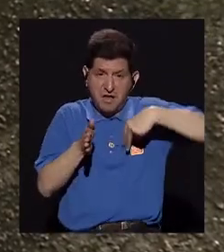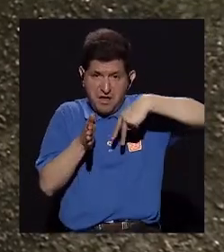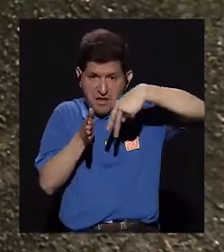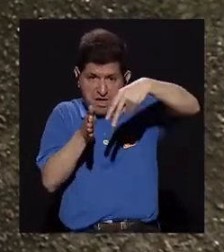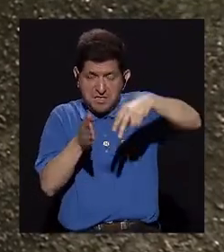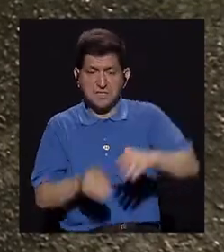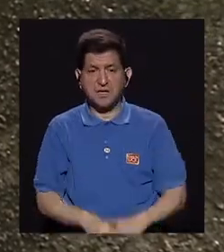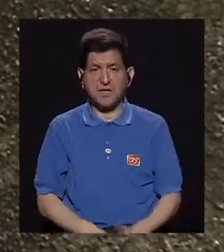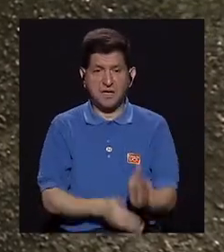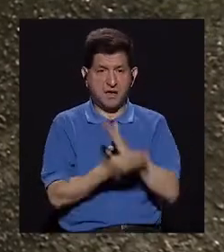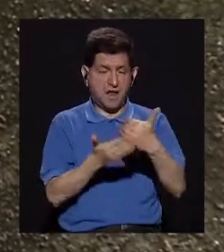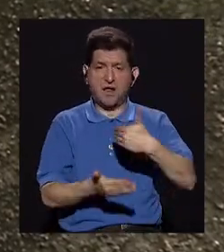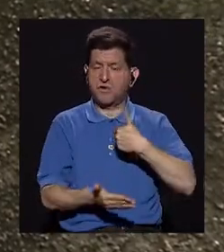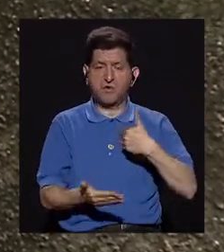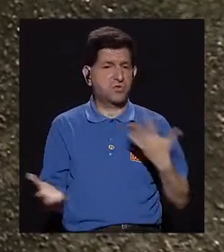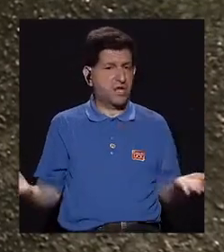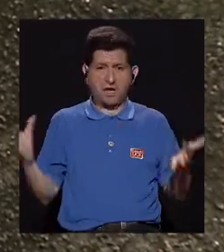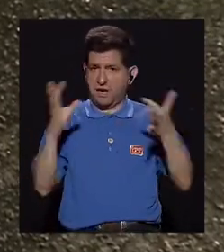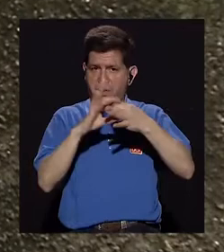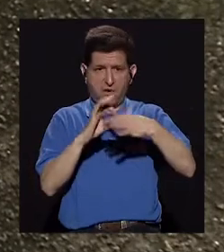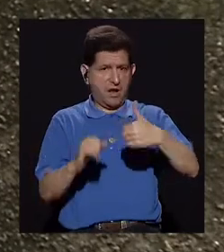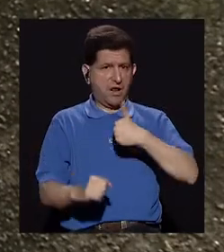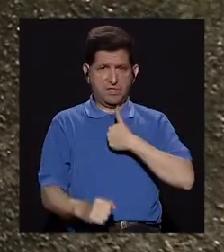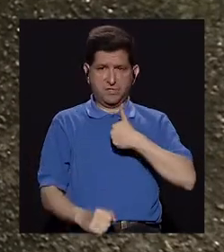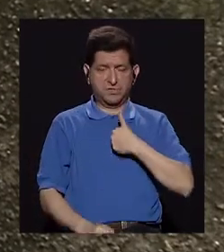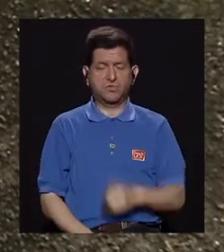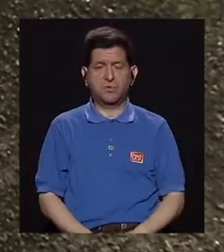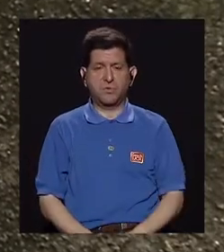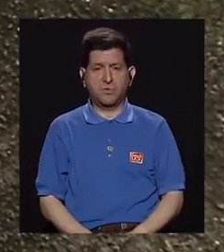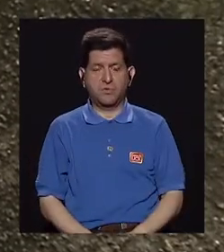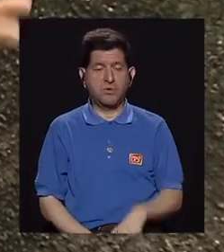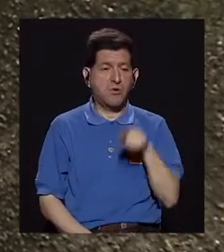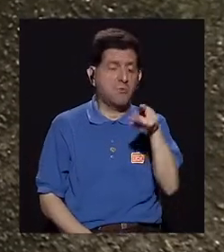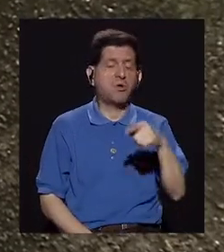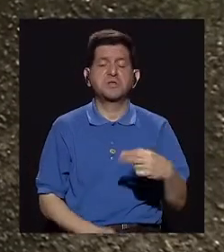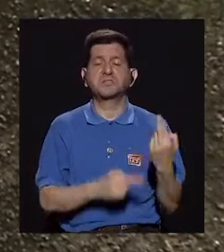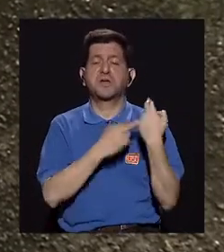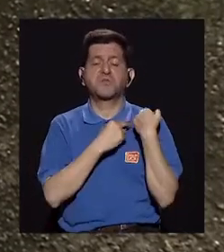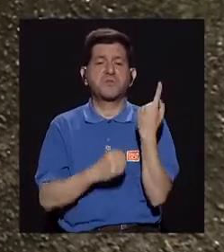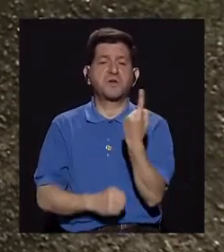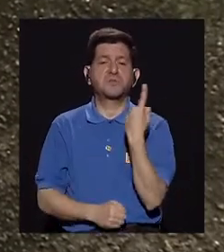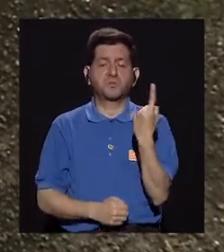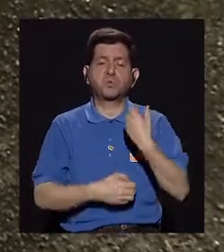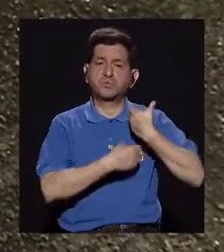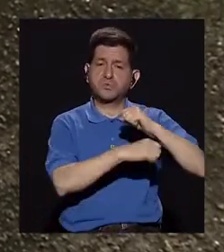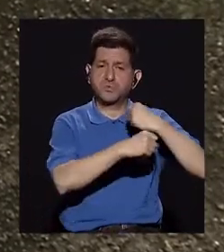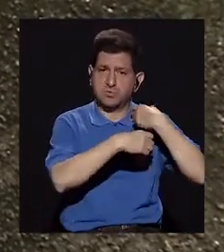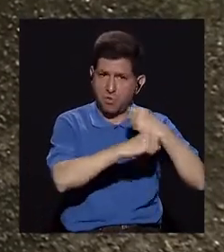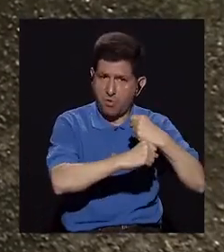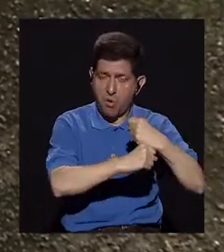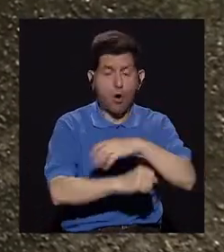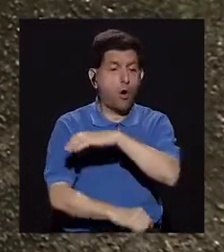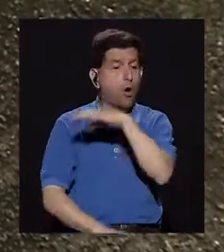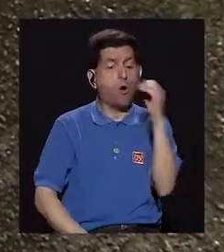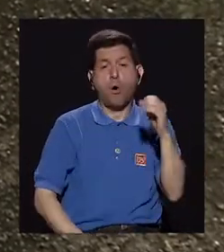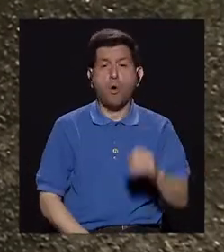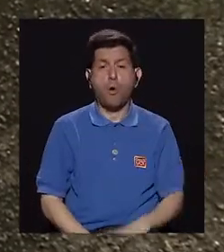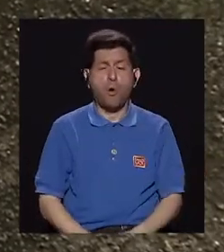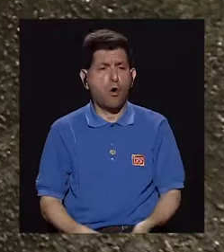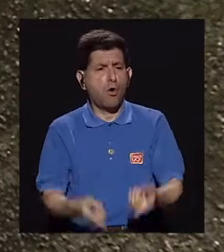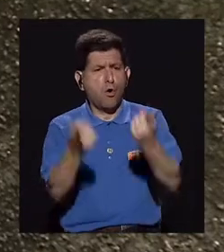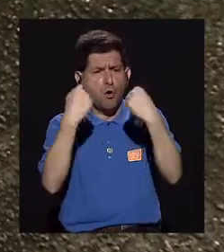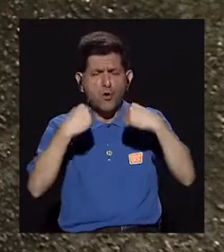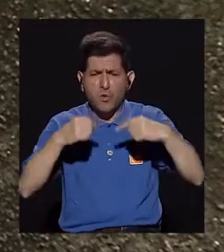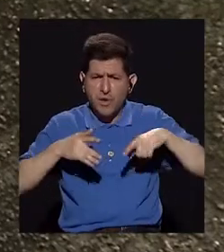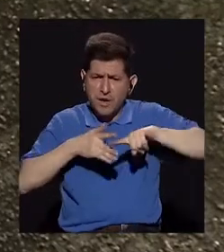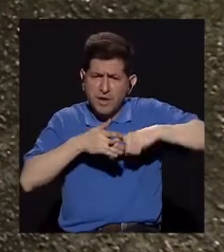enfrente como algo que no tiene que ver con ellos, ¿verdad? Como si algo que le tocara a una municipalidad nada más o por qué no han venido a